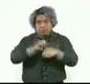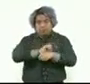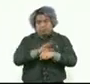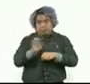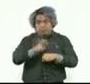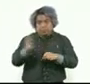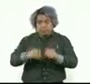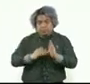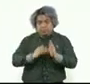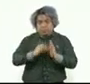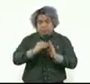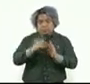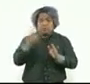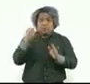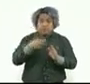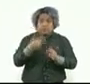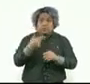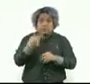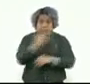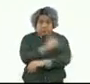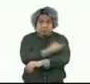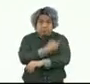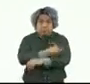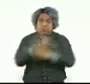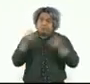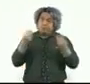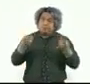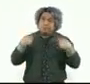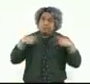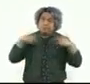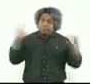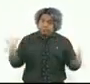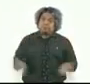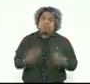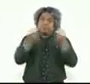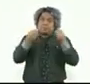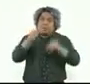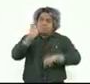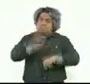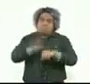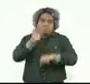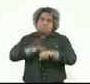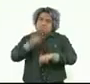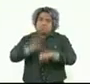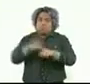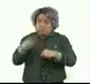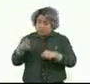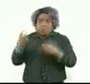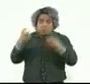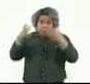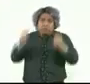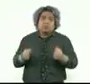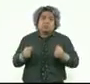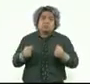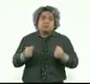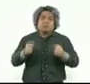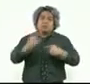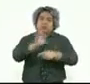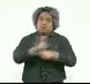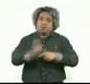una vacuna que ha salvado decenas de miles de vidas posiblemente. Es la vacuna que más hemos aplicado, es muy segura. Por eso